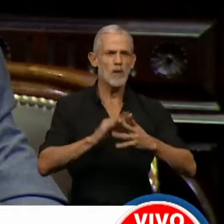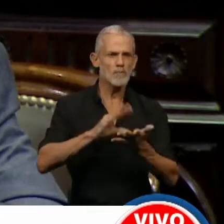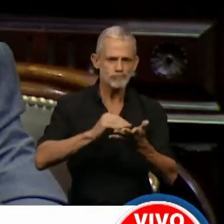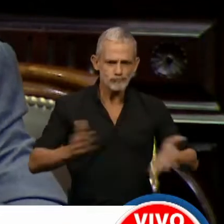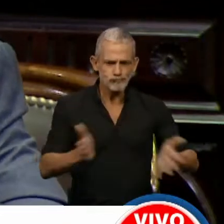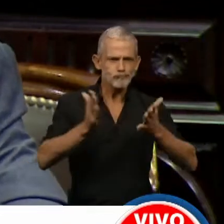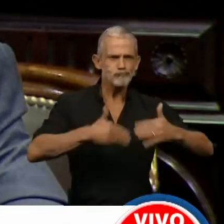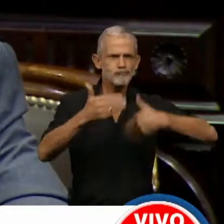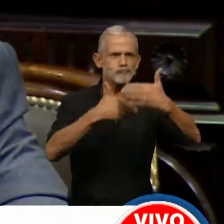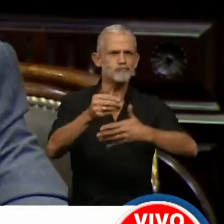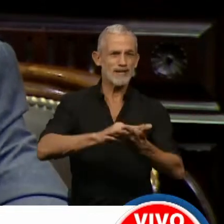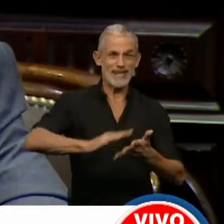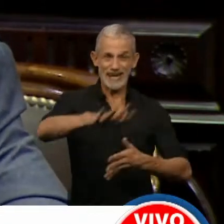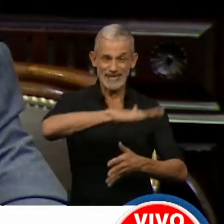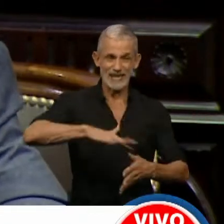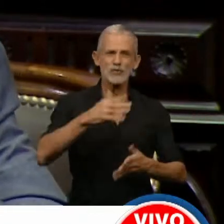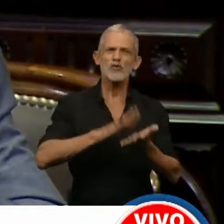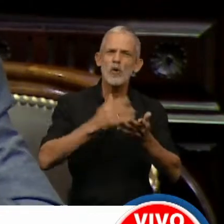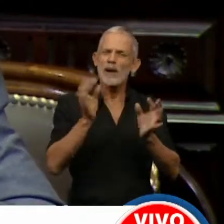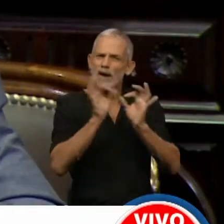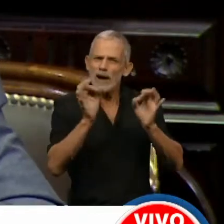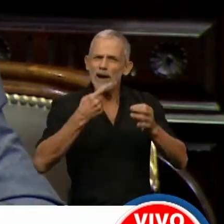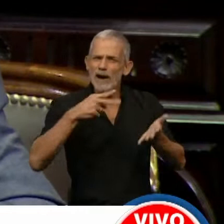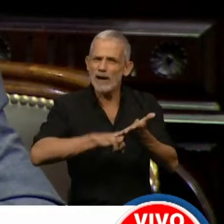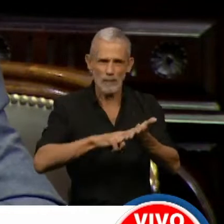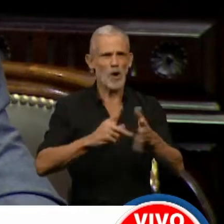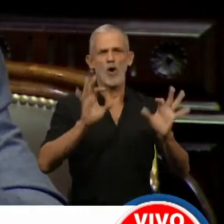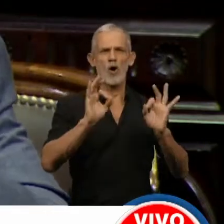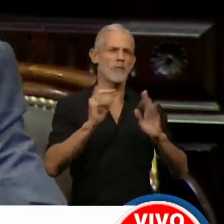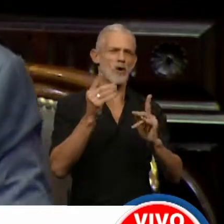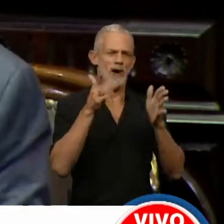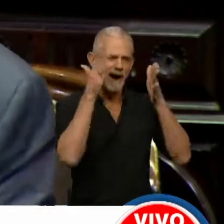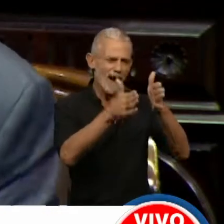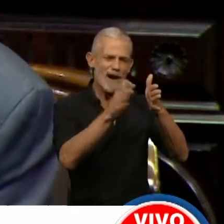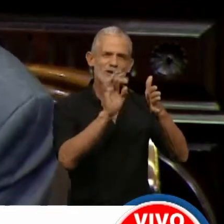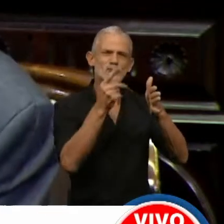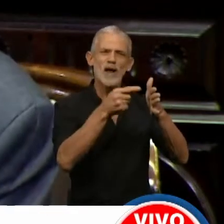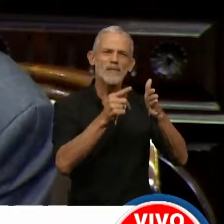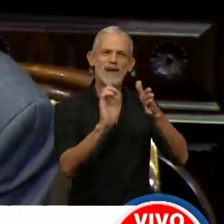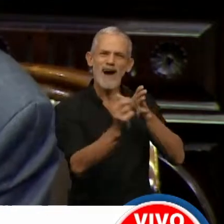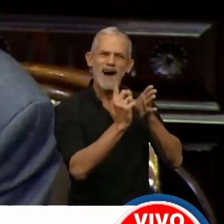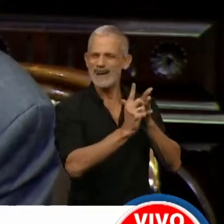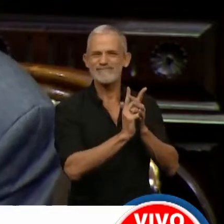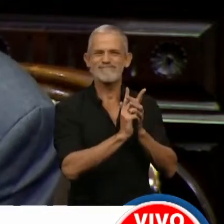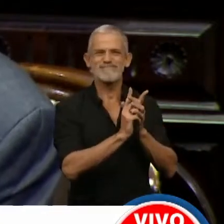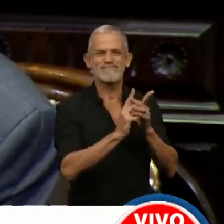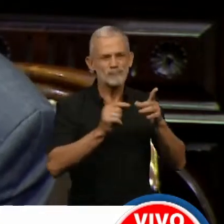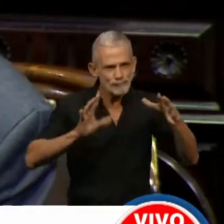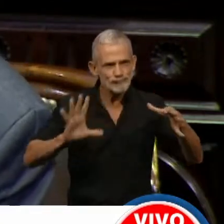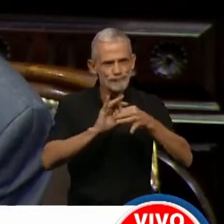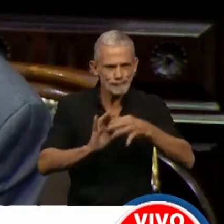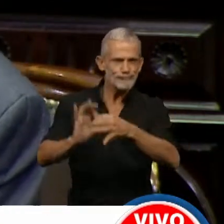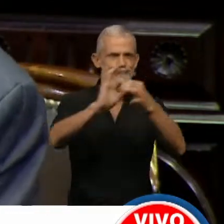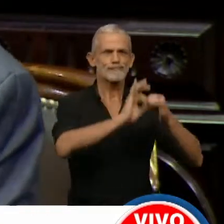territorio, trabajando esquemas impositivos, pero de una perspectiva integral, no de una perspectiva aislacionista, donde se